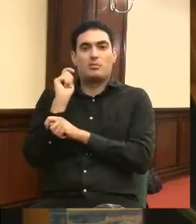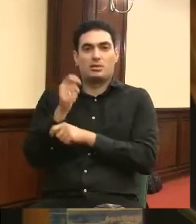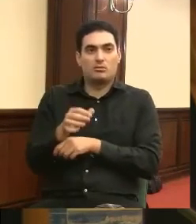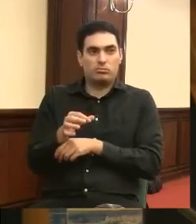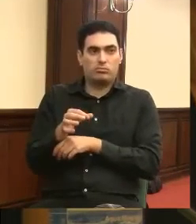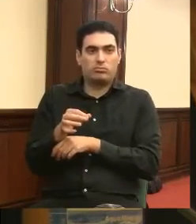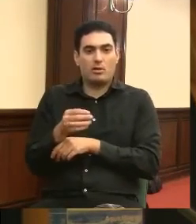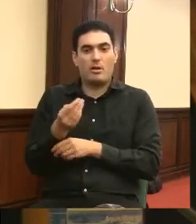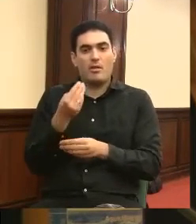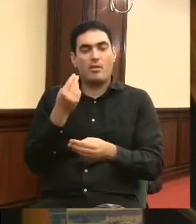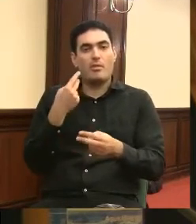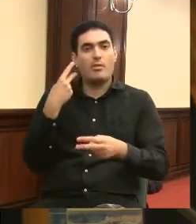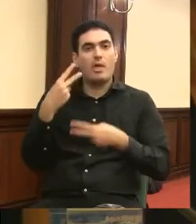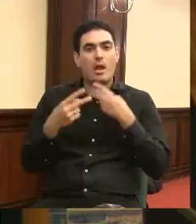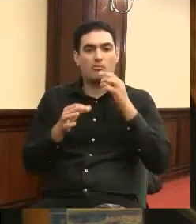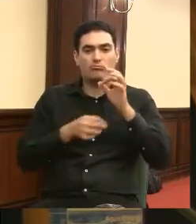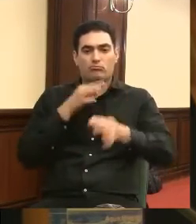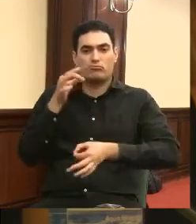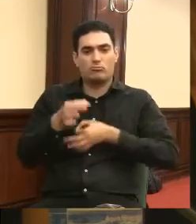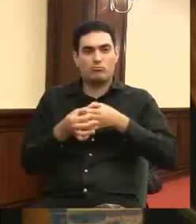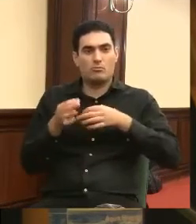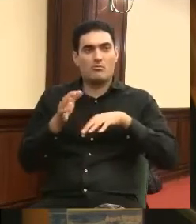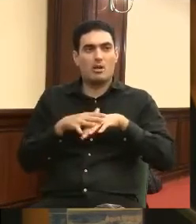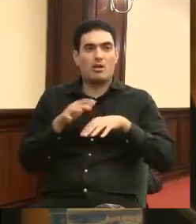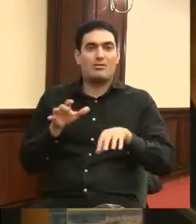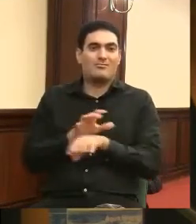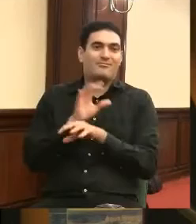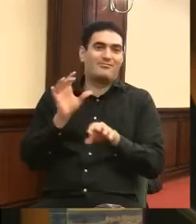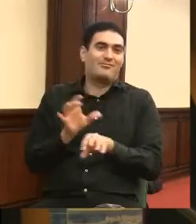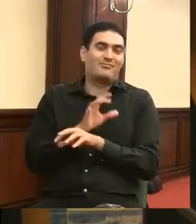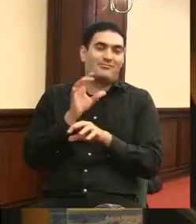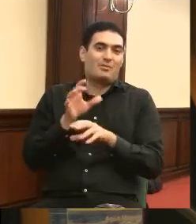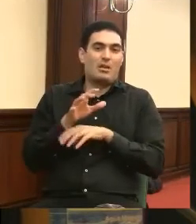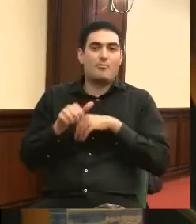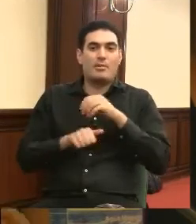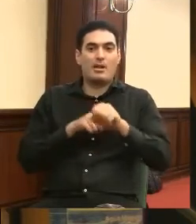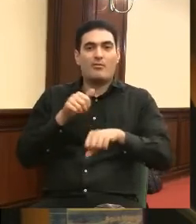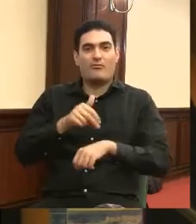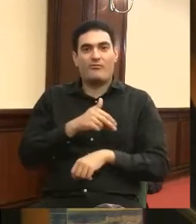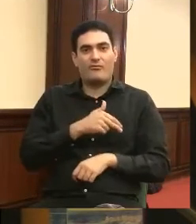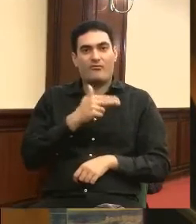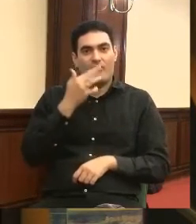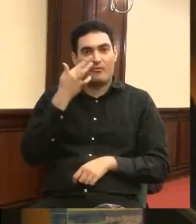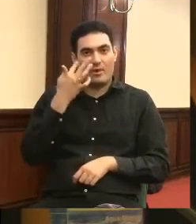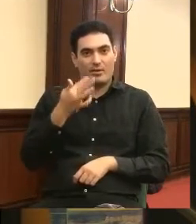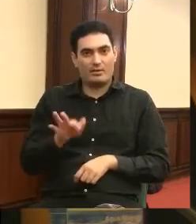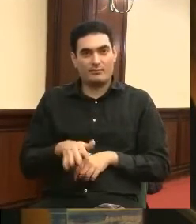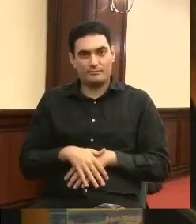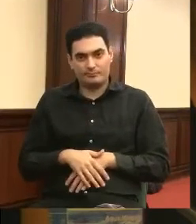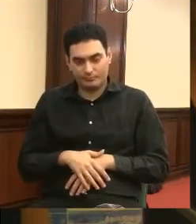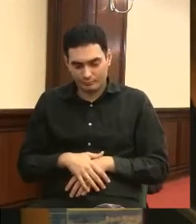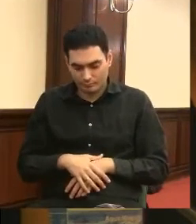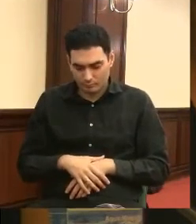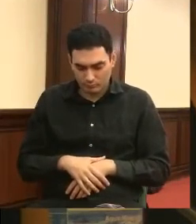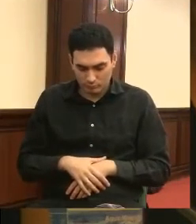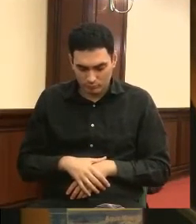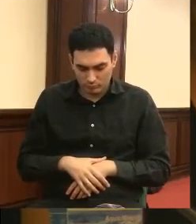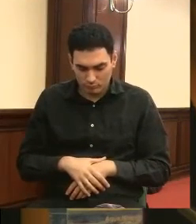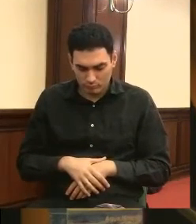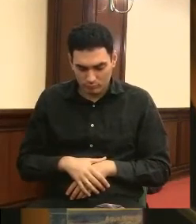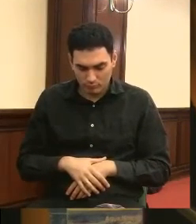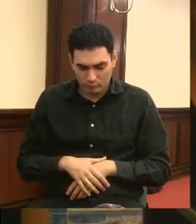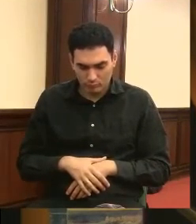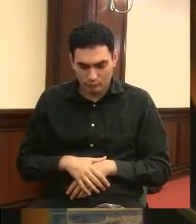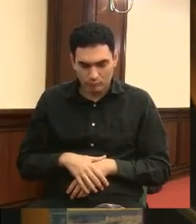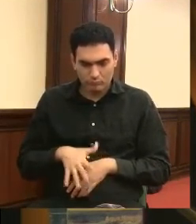pescar y organizando cenas para reírle las gracias al emperador francés. Desgraciadamente, esto